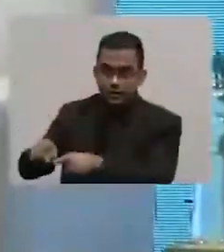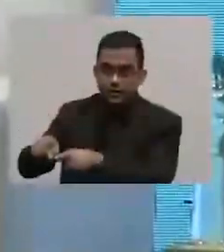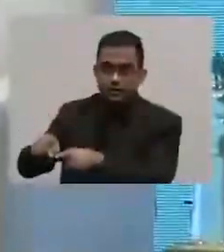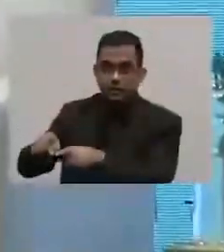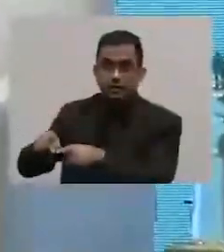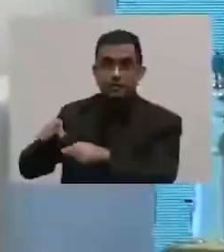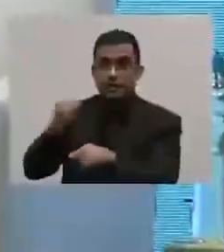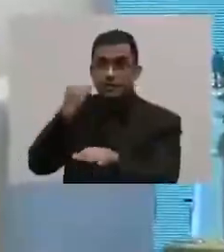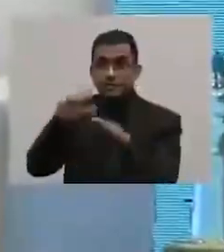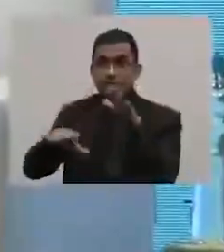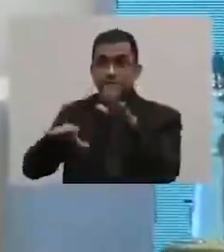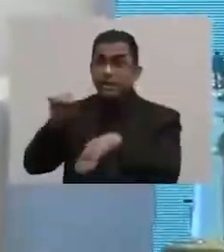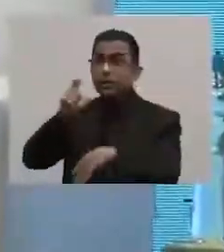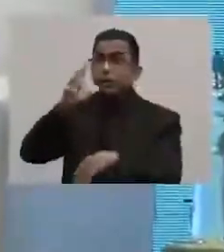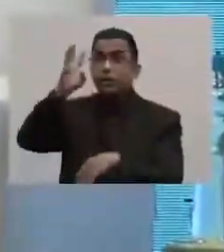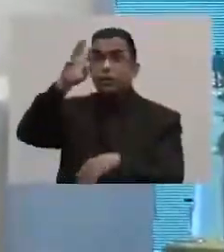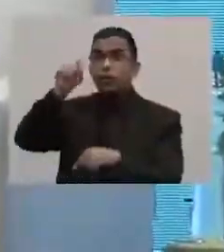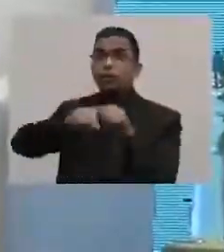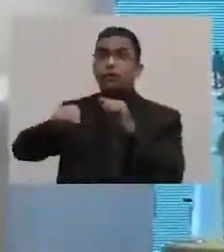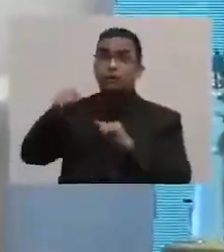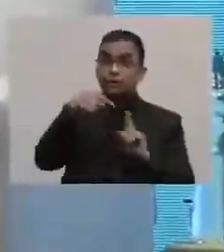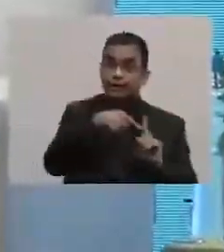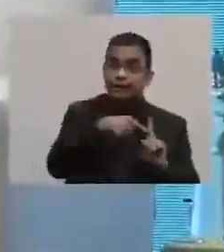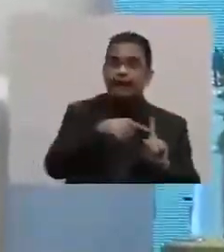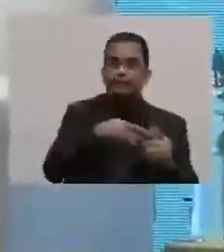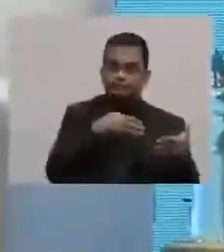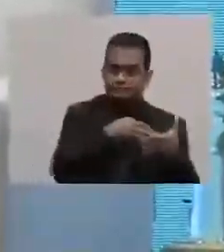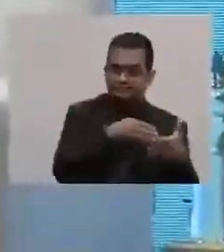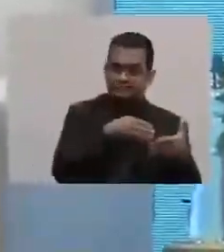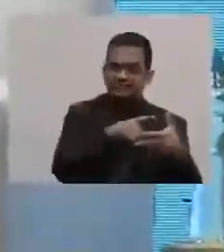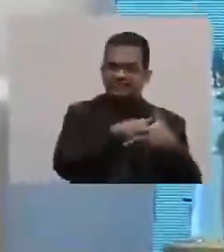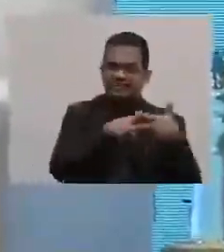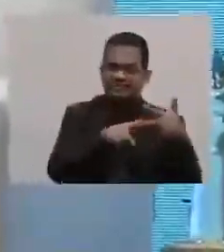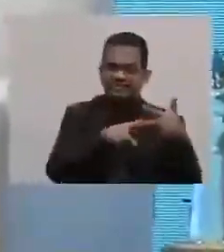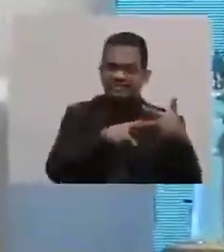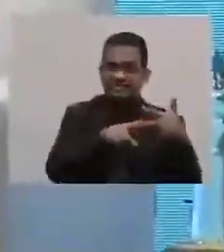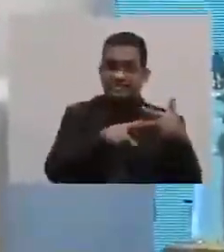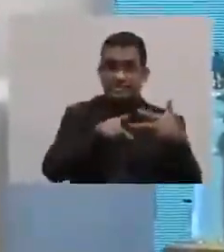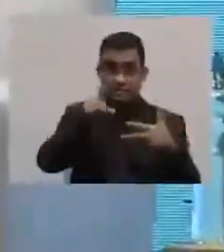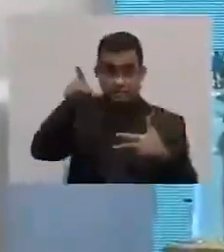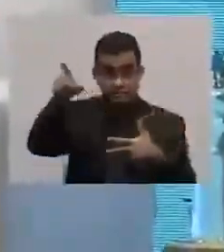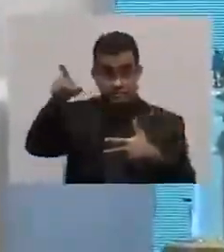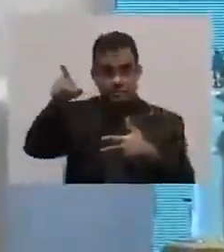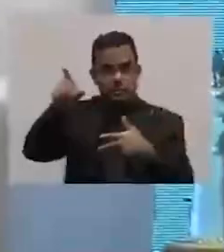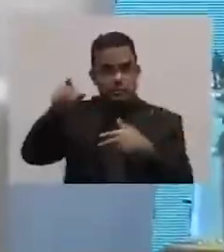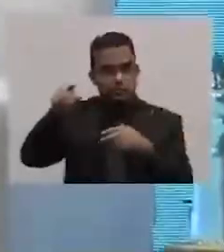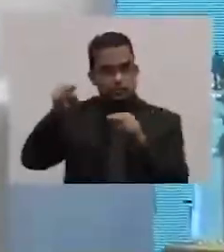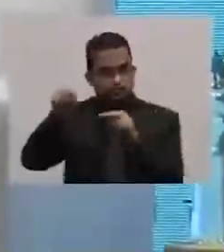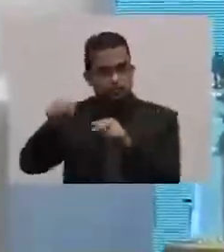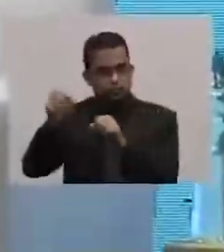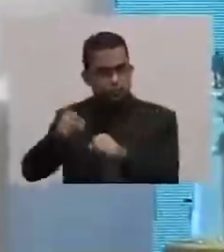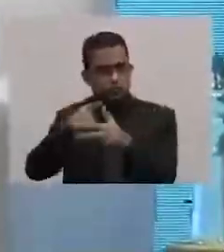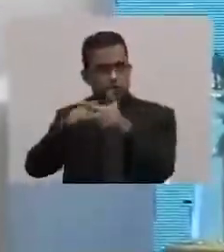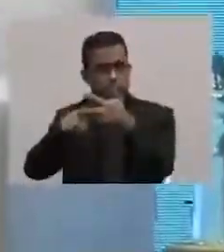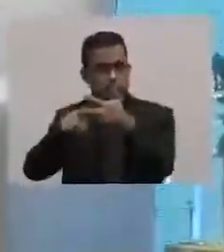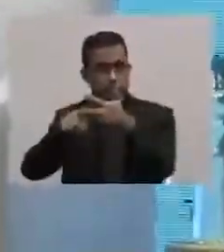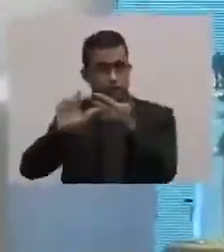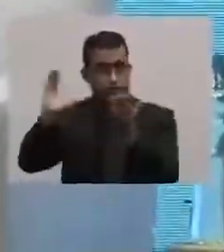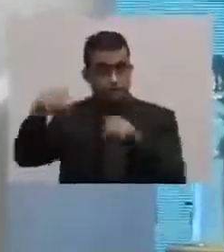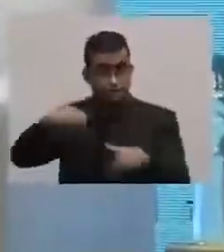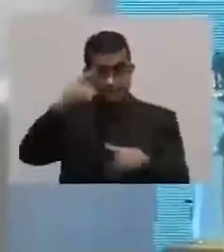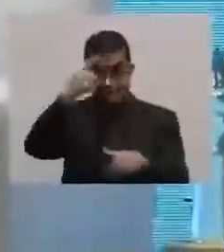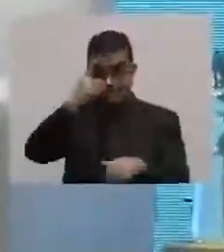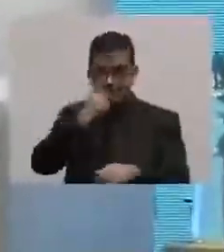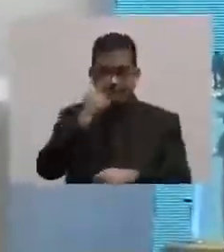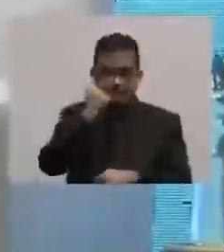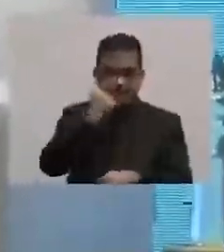te condena por difamación e injuria, que son muy frecuentes aquí. E incluso, y hay que decir lo siguiente,